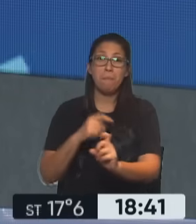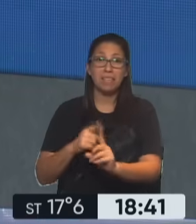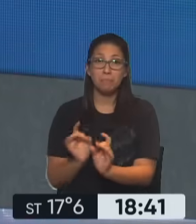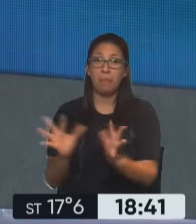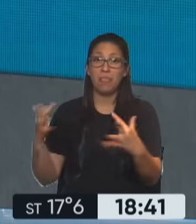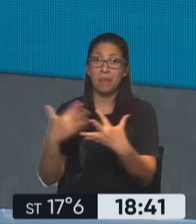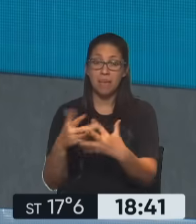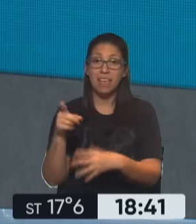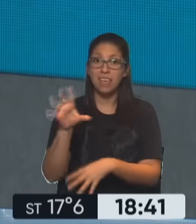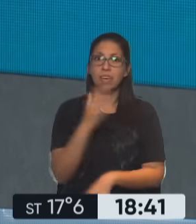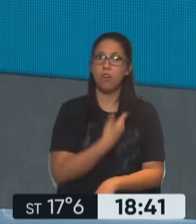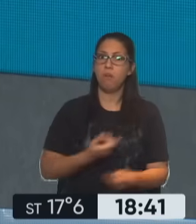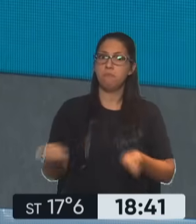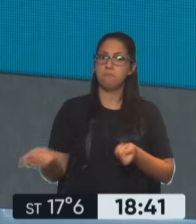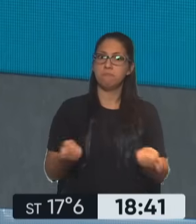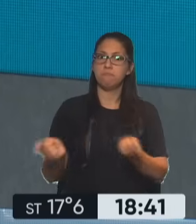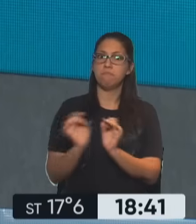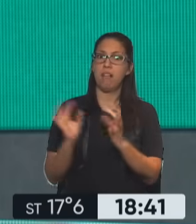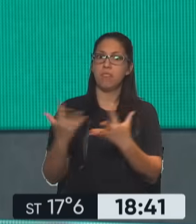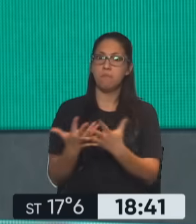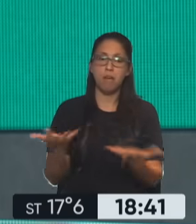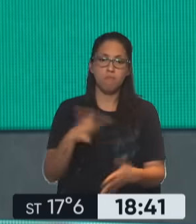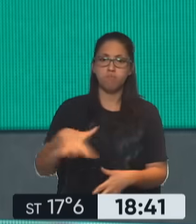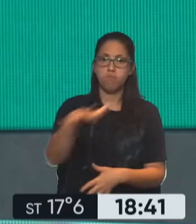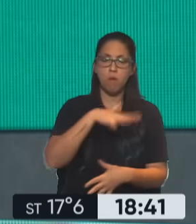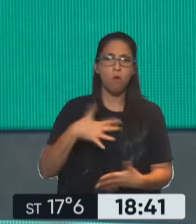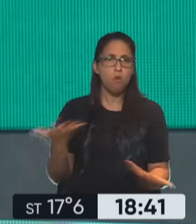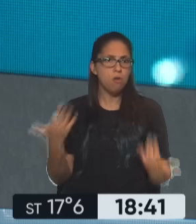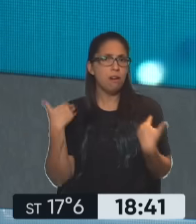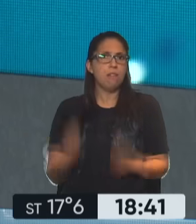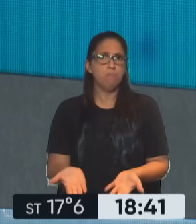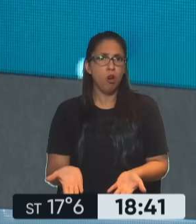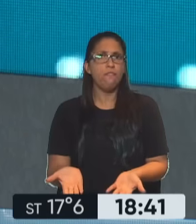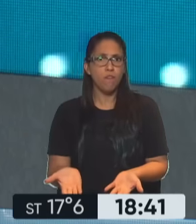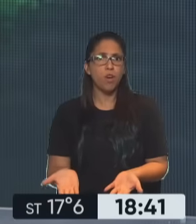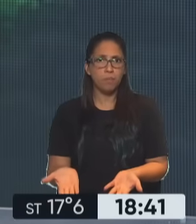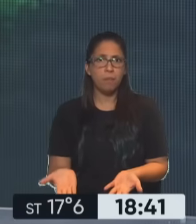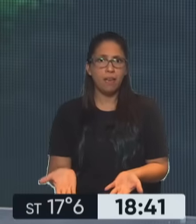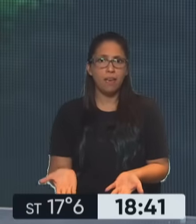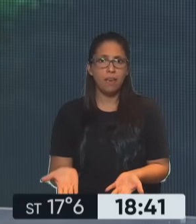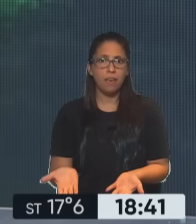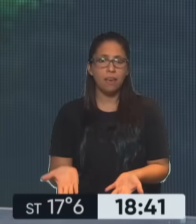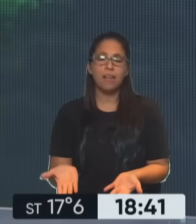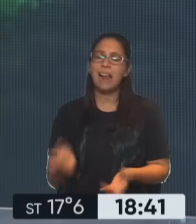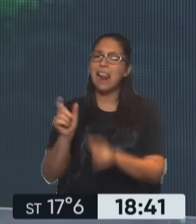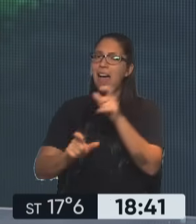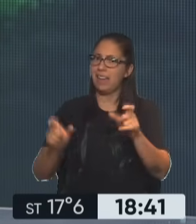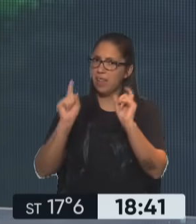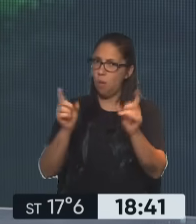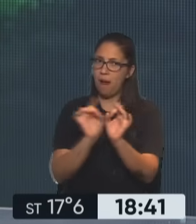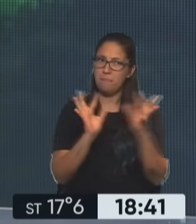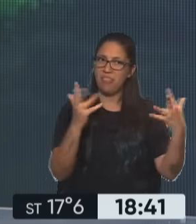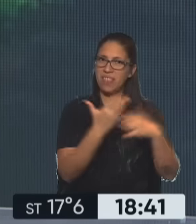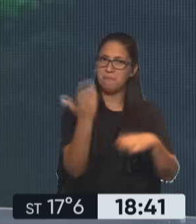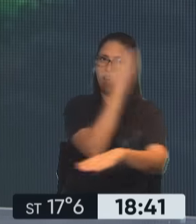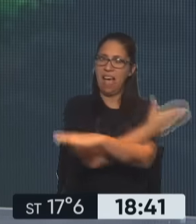la pandemia de una manera que evidentemente la población quedó conforme. Claro. La gente quiere olvidar la pandemia, O